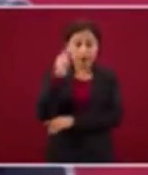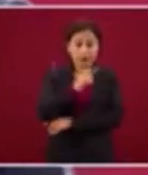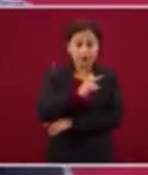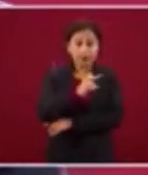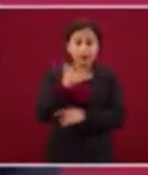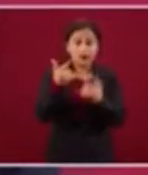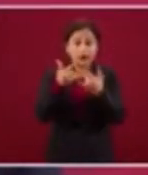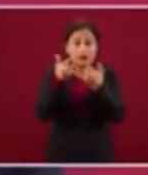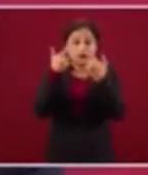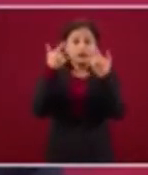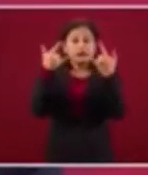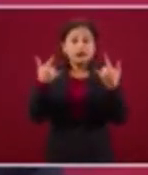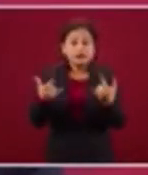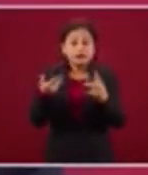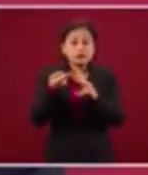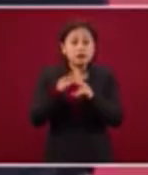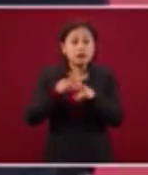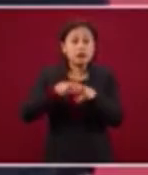cuando